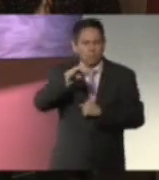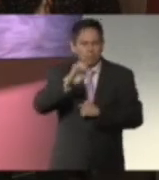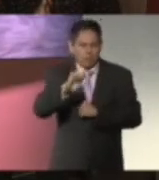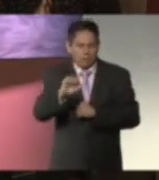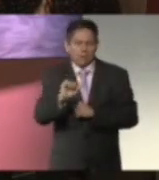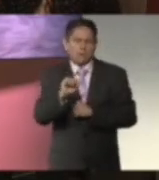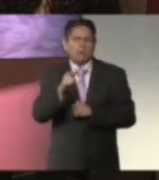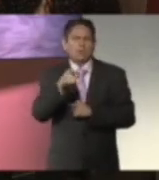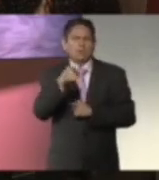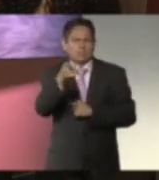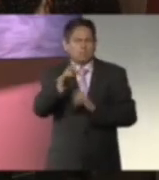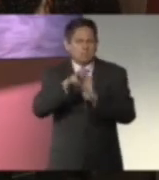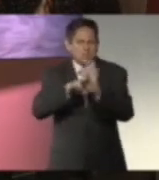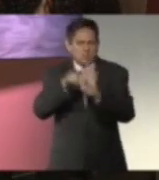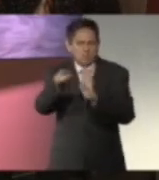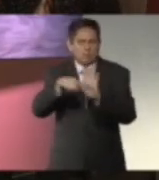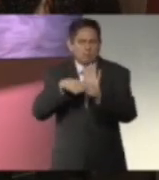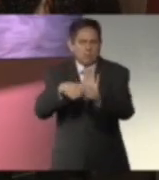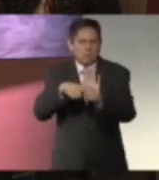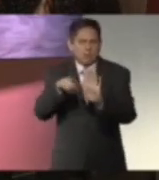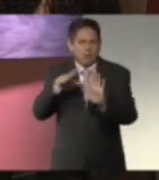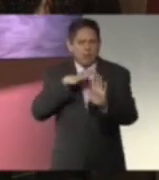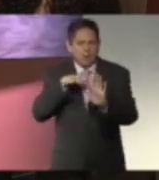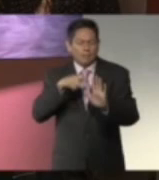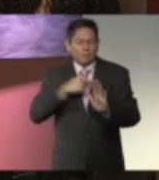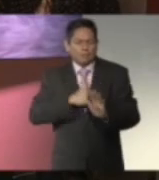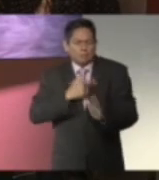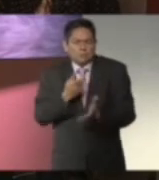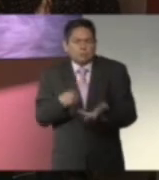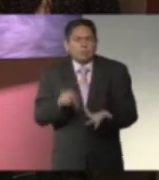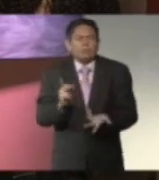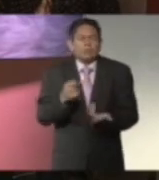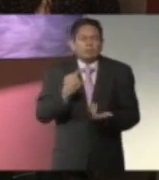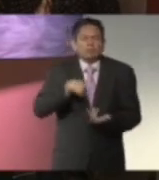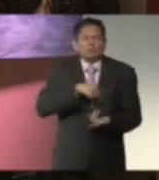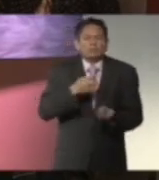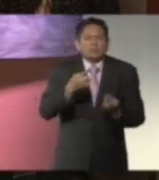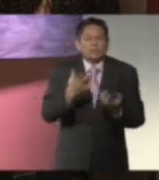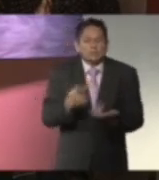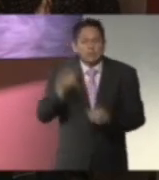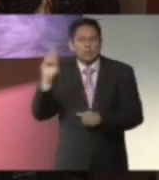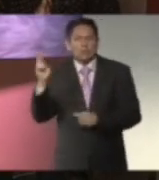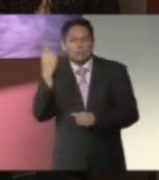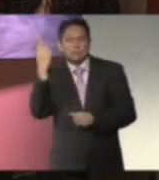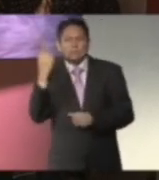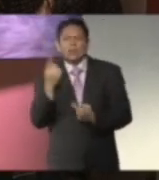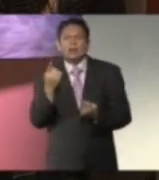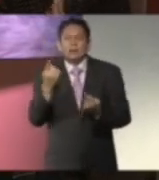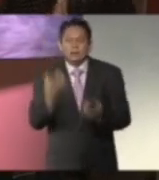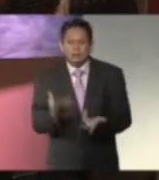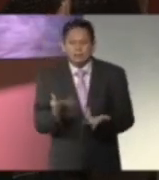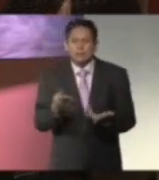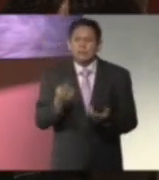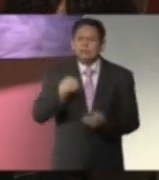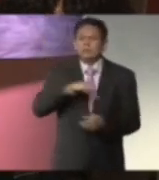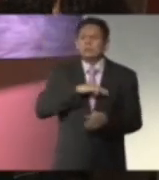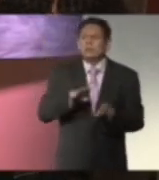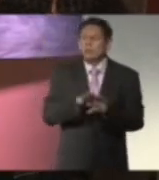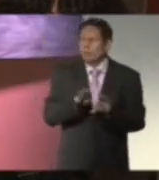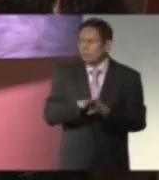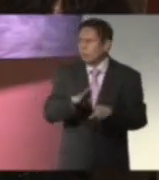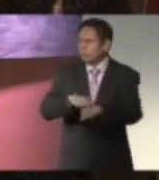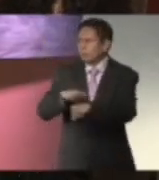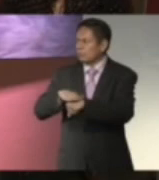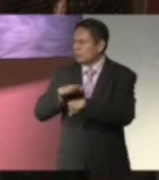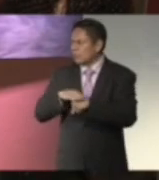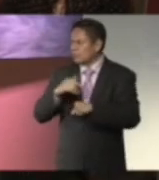¿Qué más podemos hacer desde las instituciones, en este caso desde la Universidad Nacional? ¿Cómo convocar? Yo creo